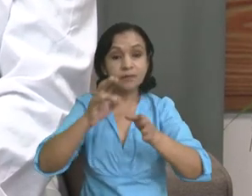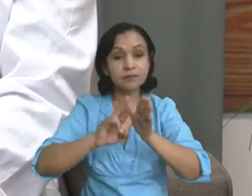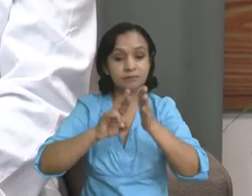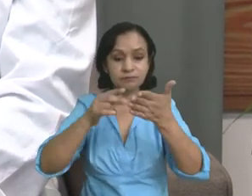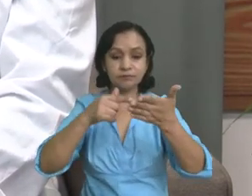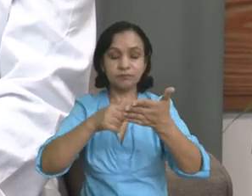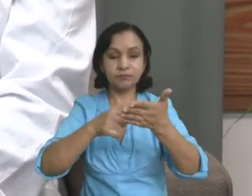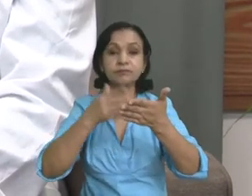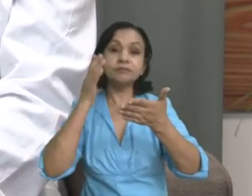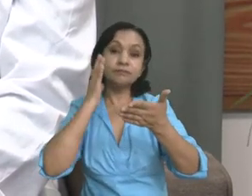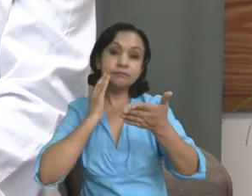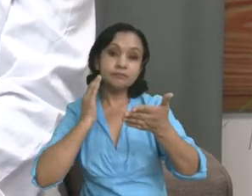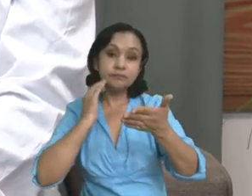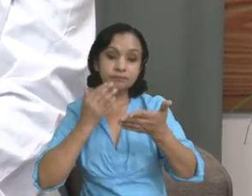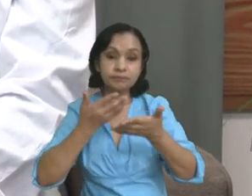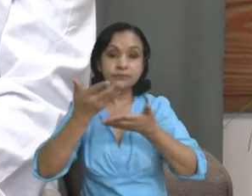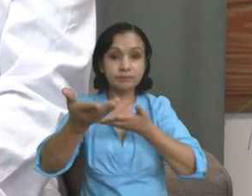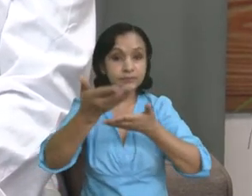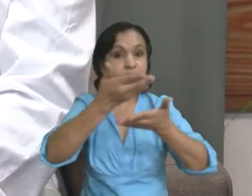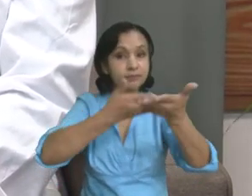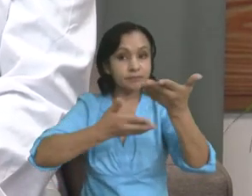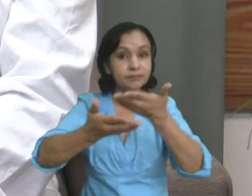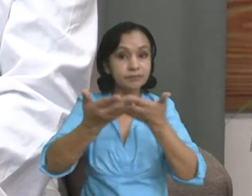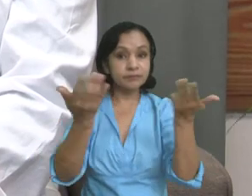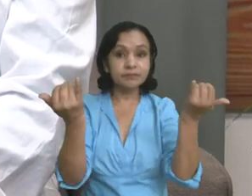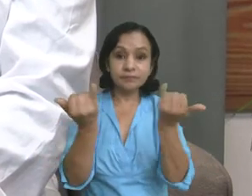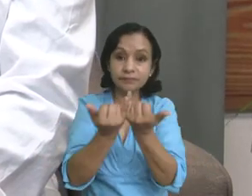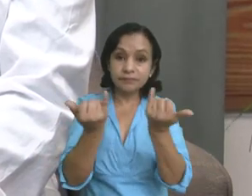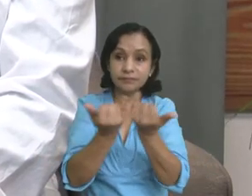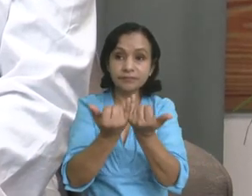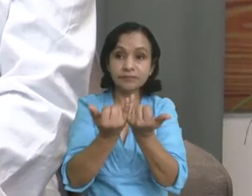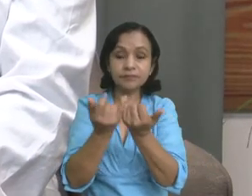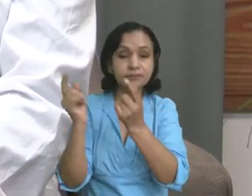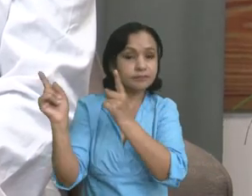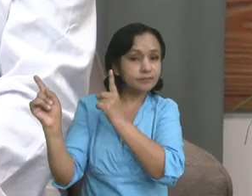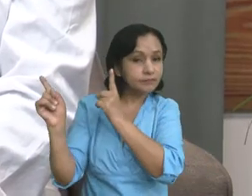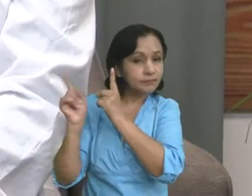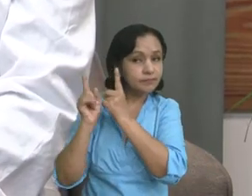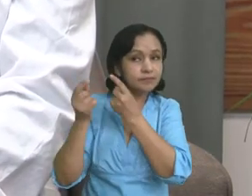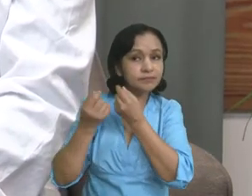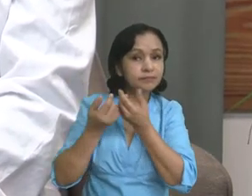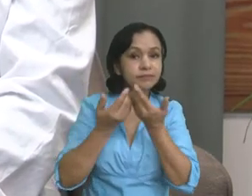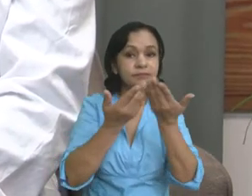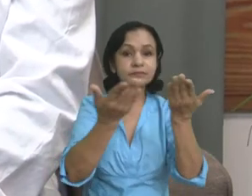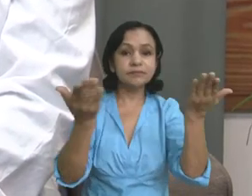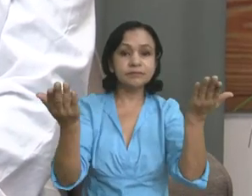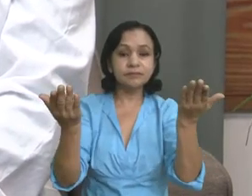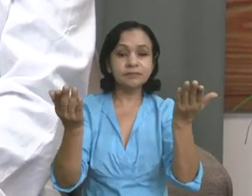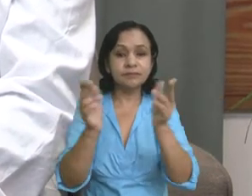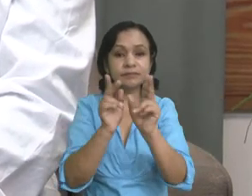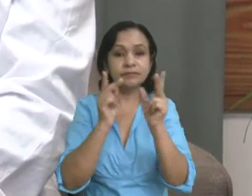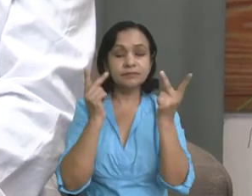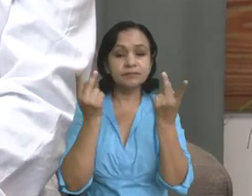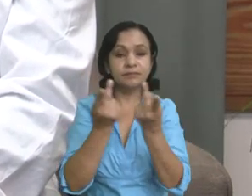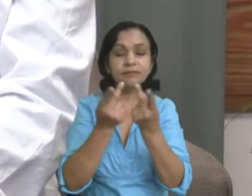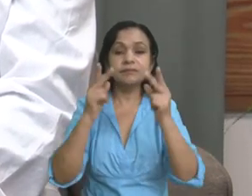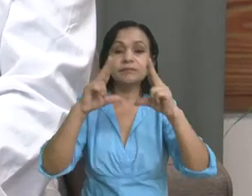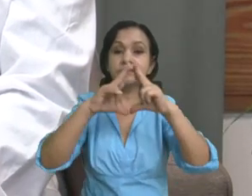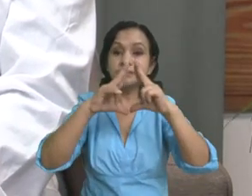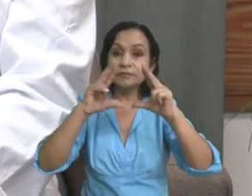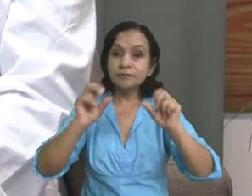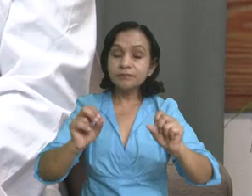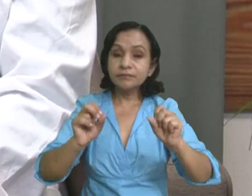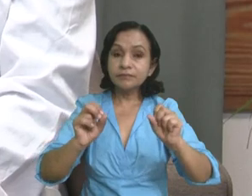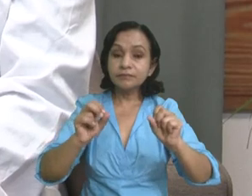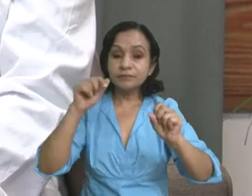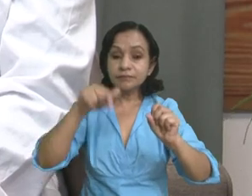compartir las experiencias y de también enviarle un mensaje al pueblo nicaragüense de que